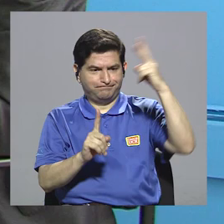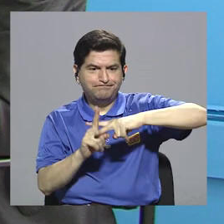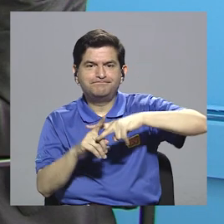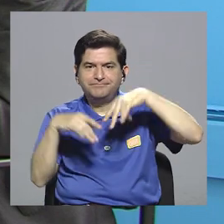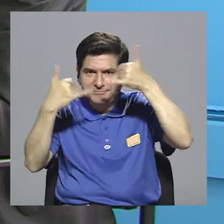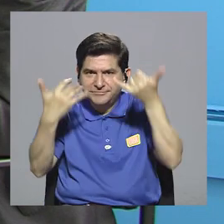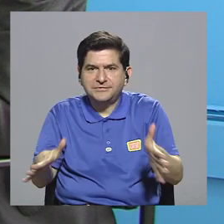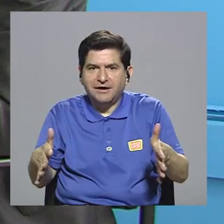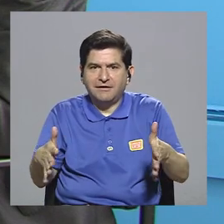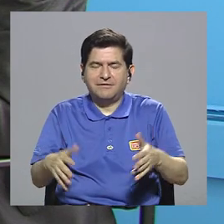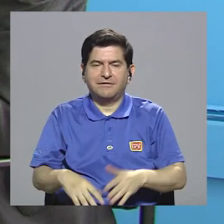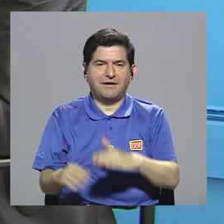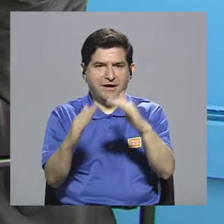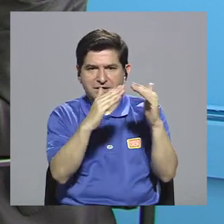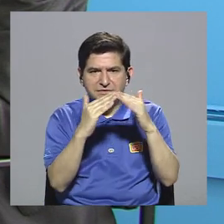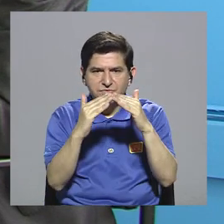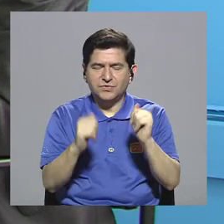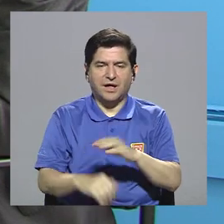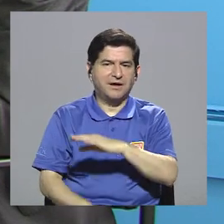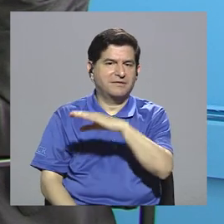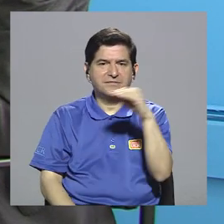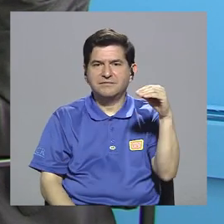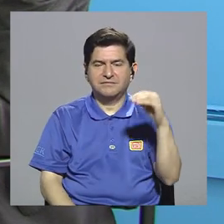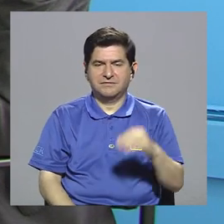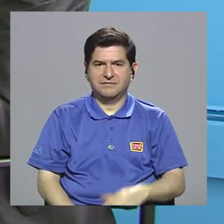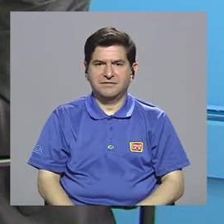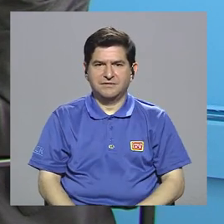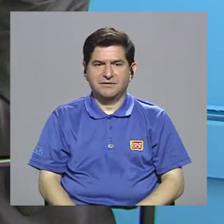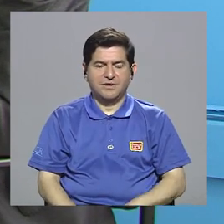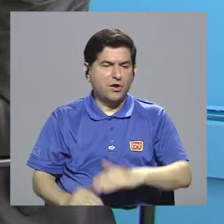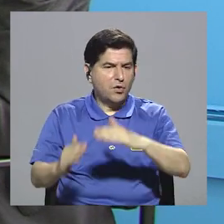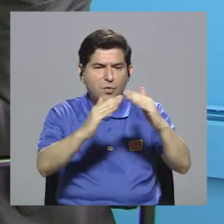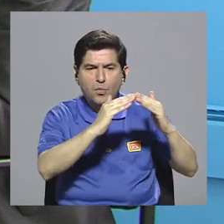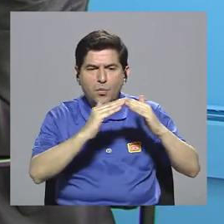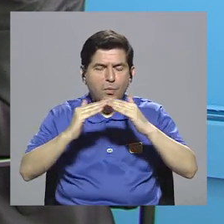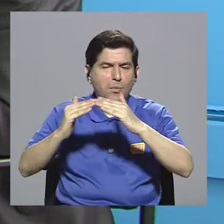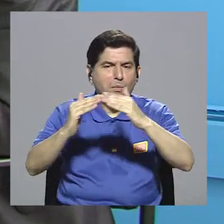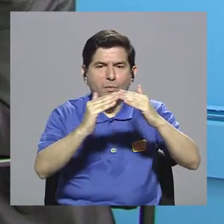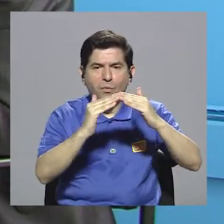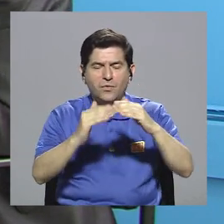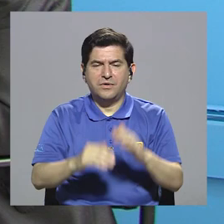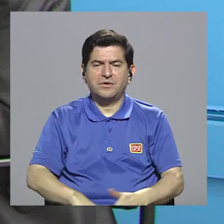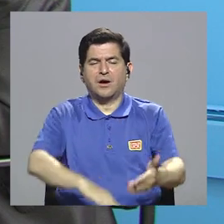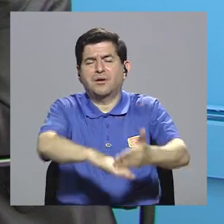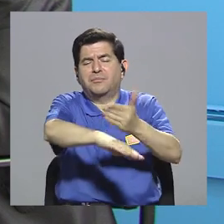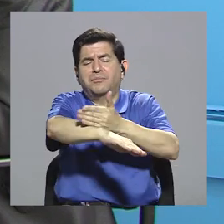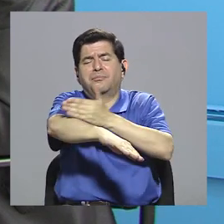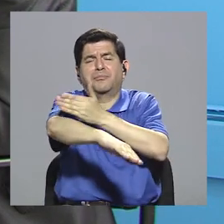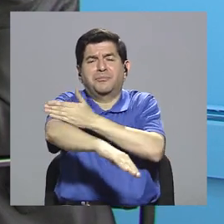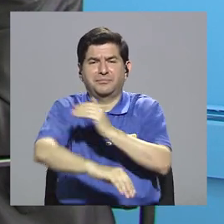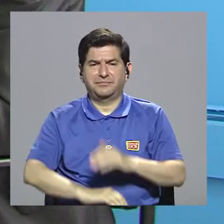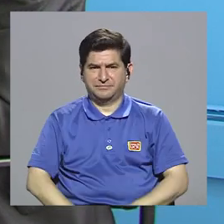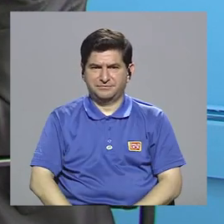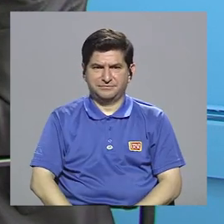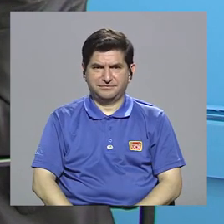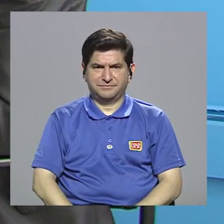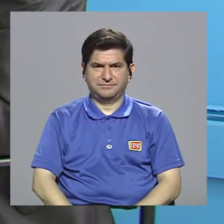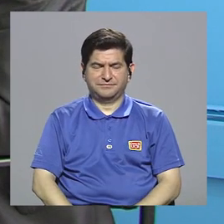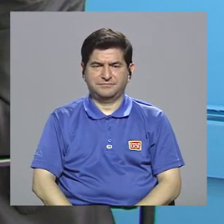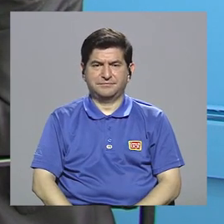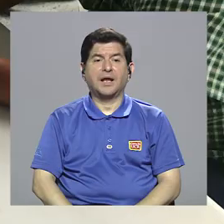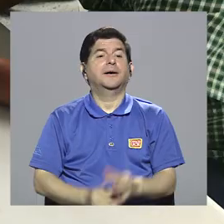compromiso desde la ciudad de de la comunidad de avanzar en ese sentido y por lo tanto